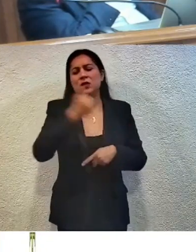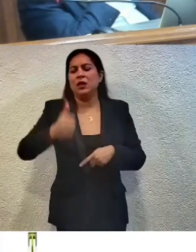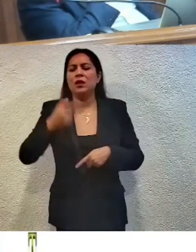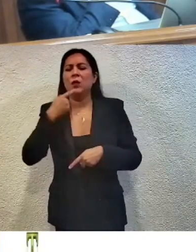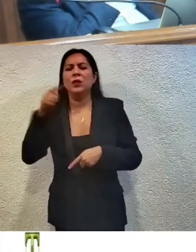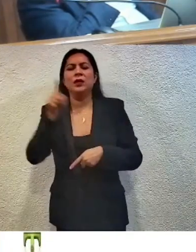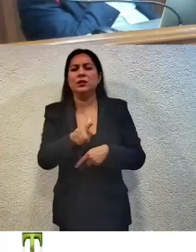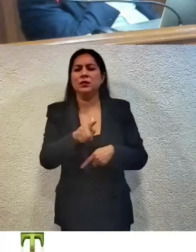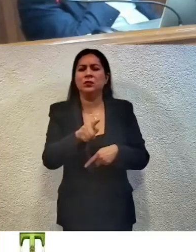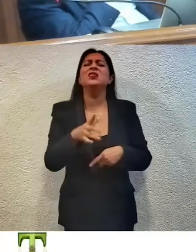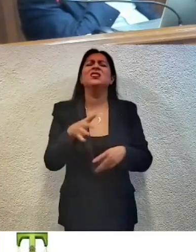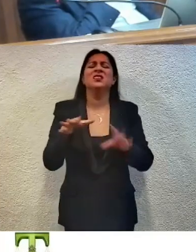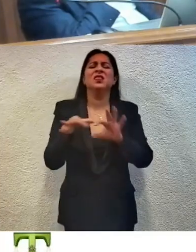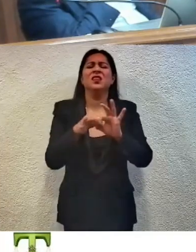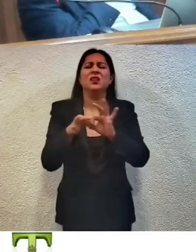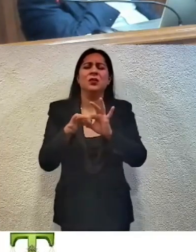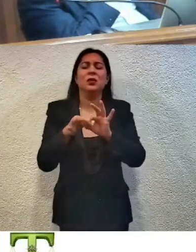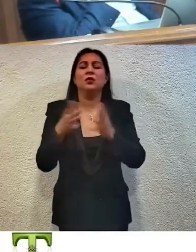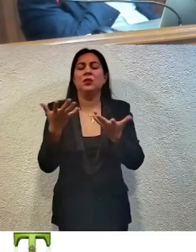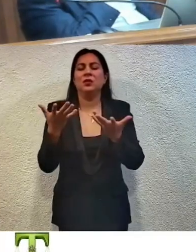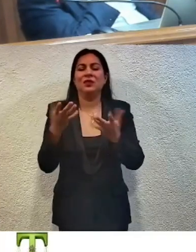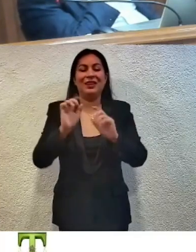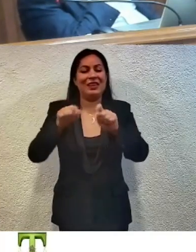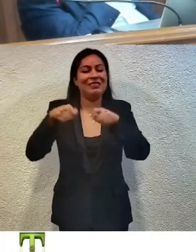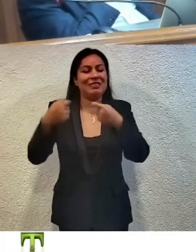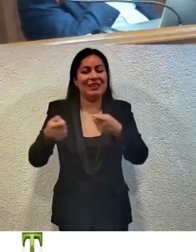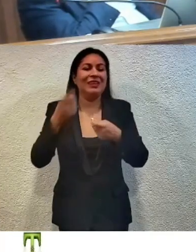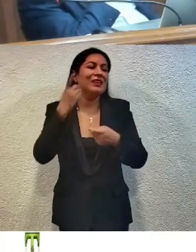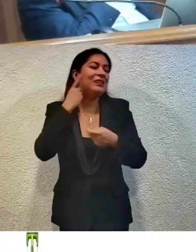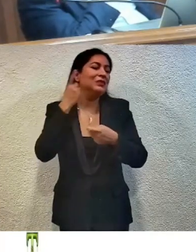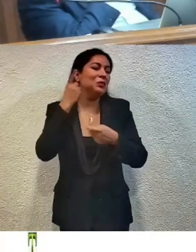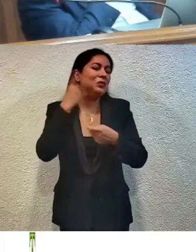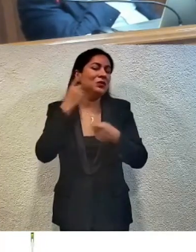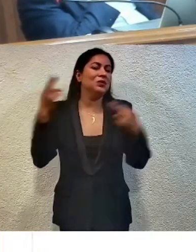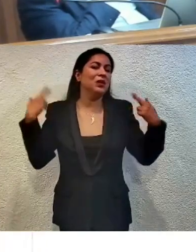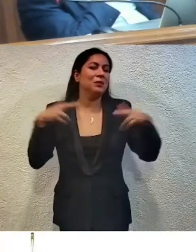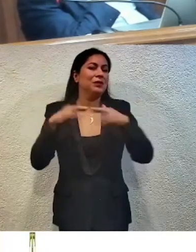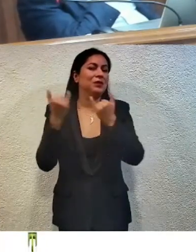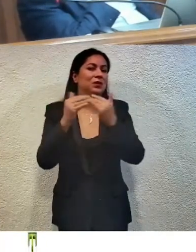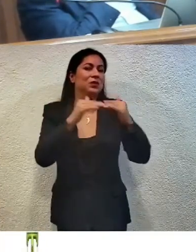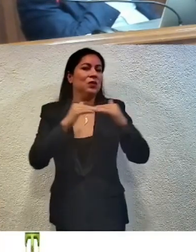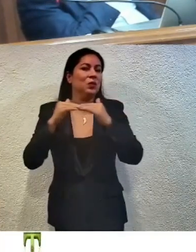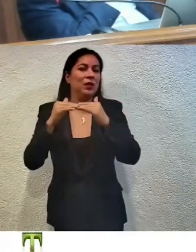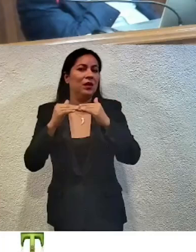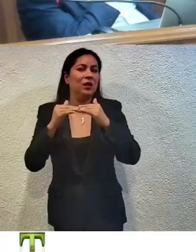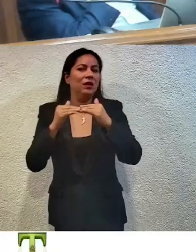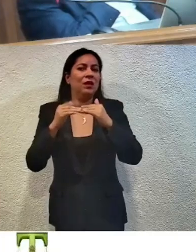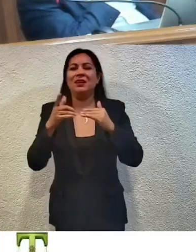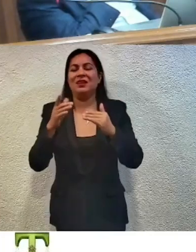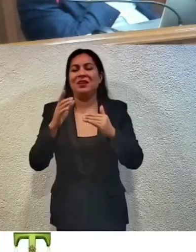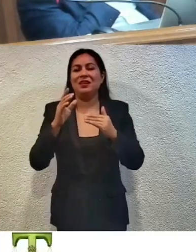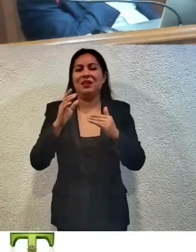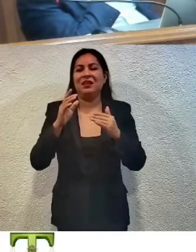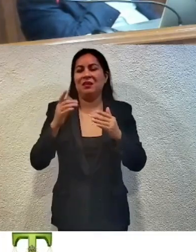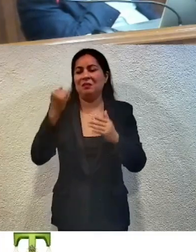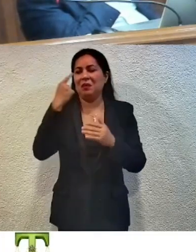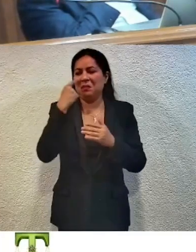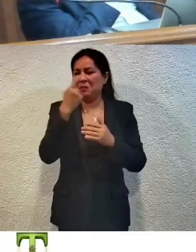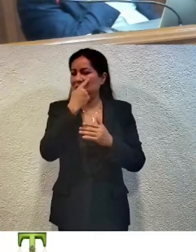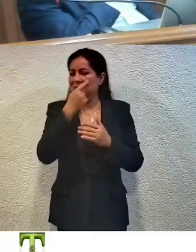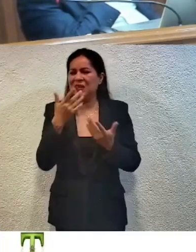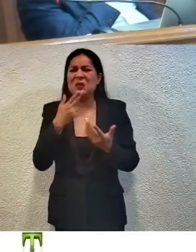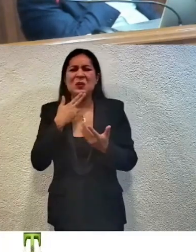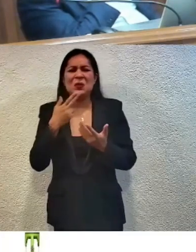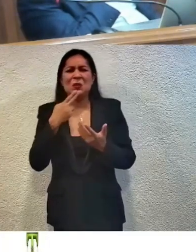impugnación, relacionado con la indebida asignación de las diputaciones de representación proporcional ante la incorrecta interpretación y